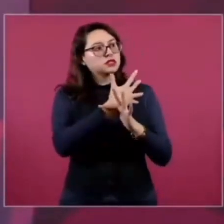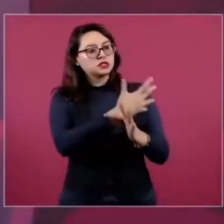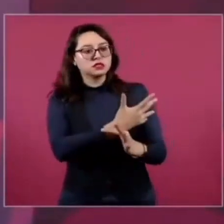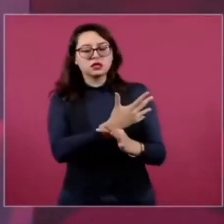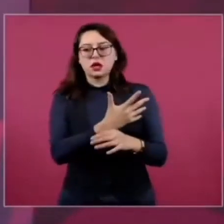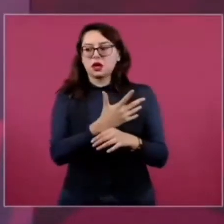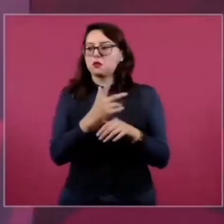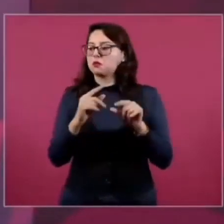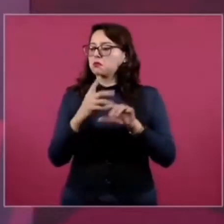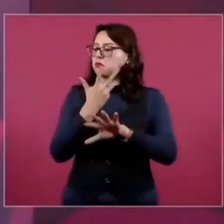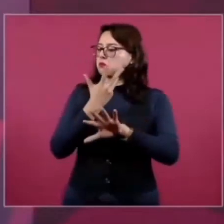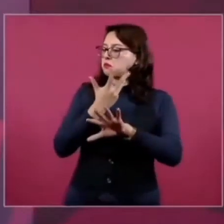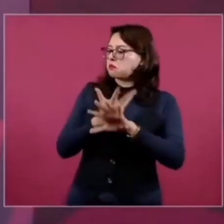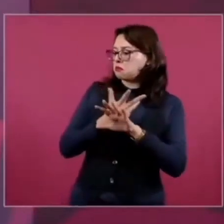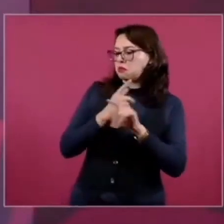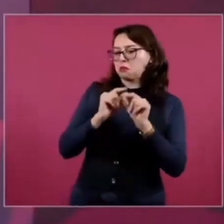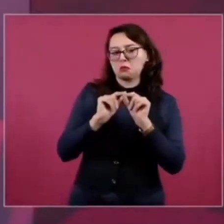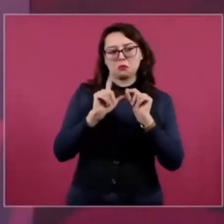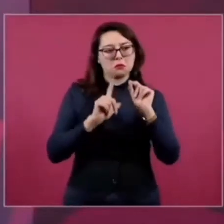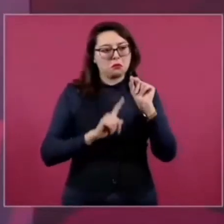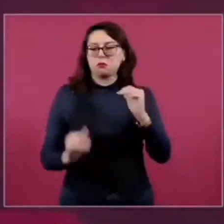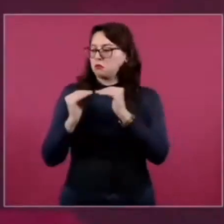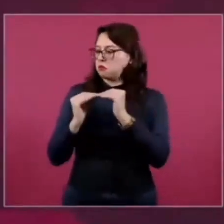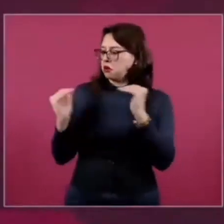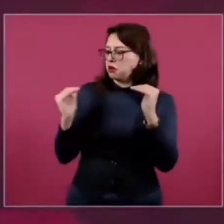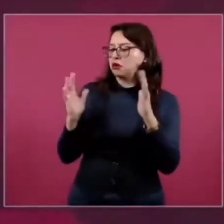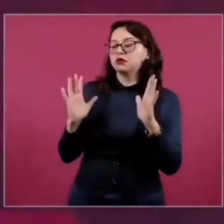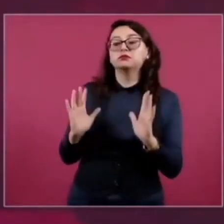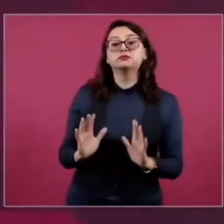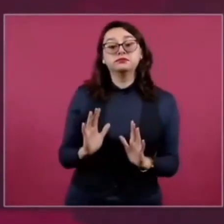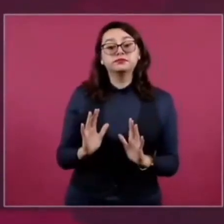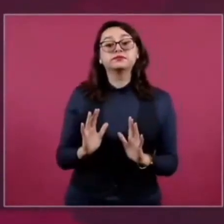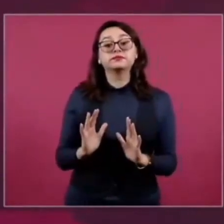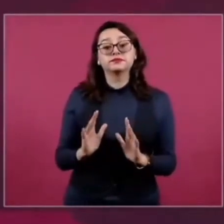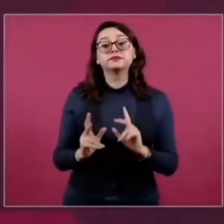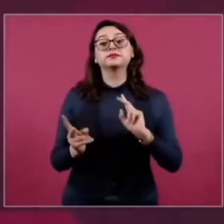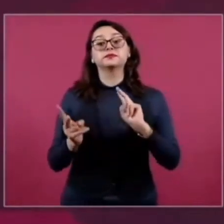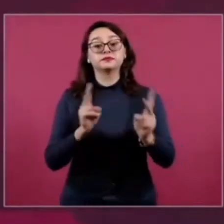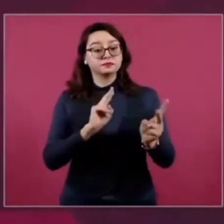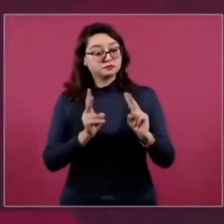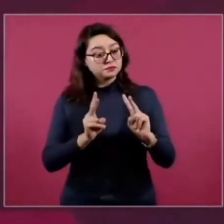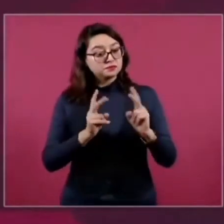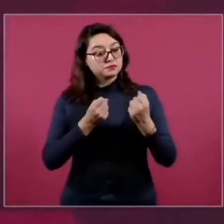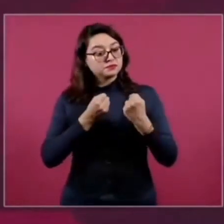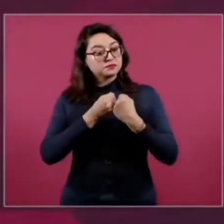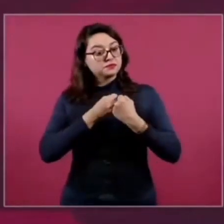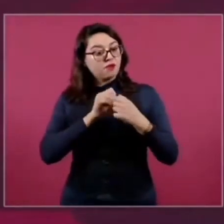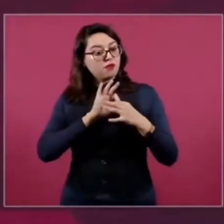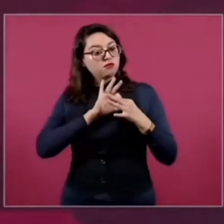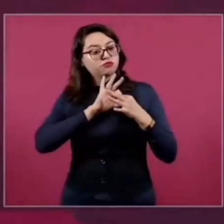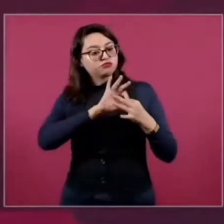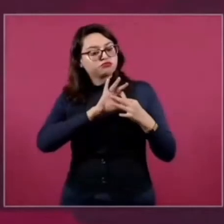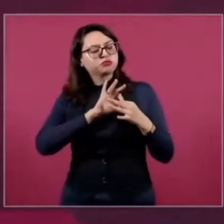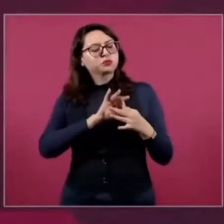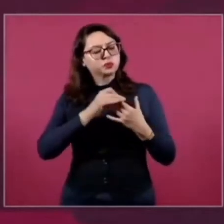y somos vecinos, buenos vecinos, hay una política de buena vecindad,